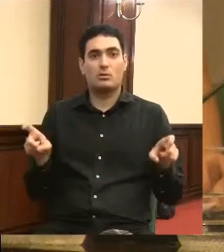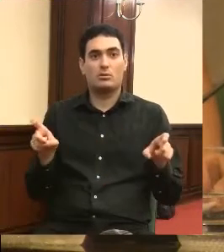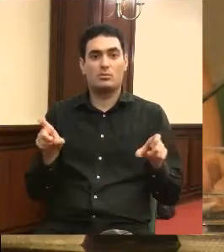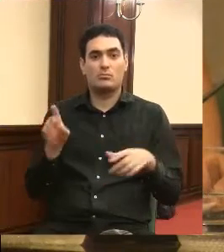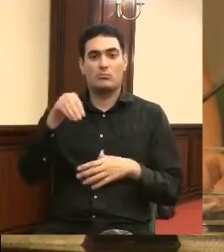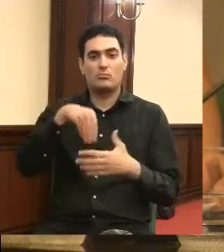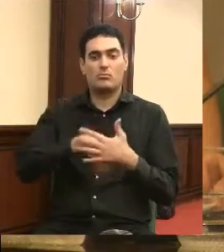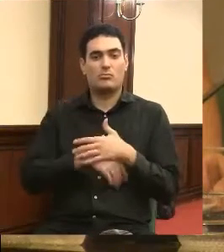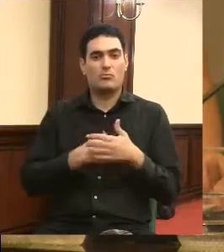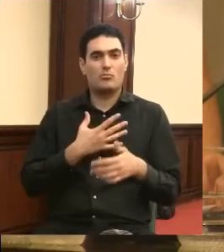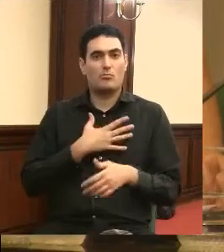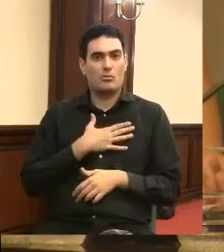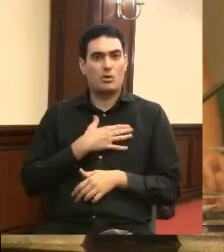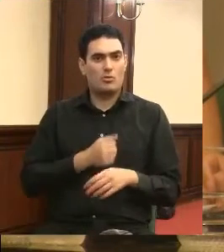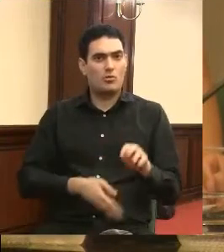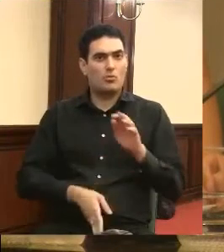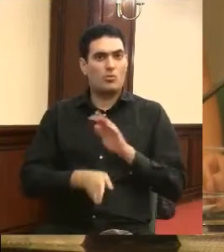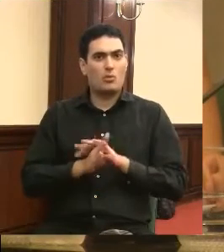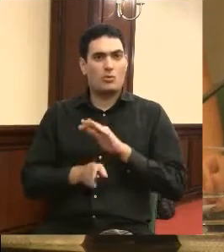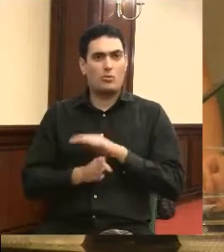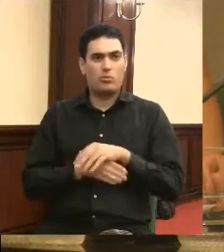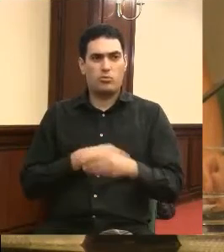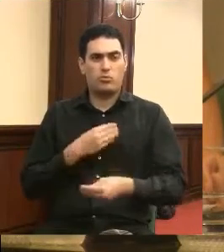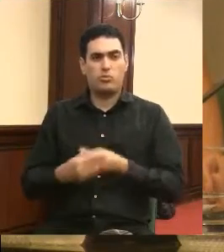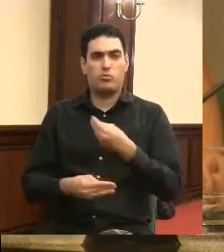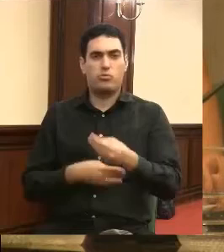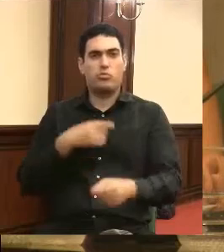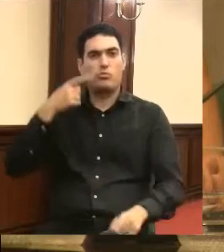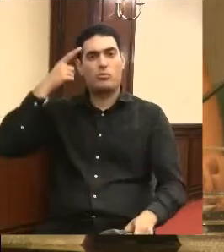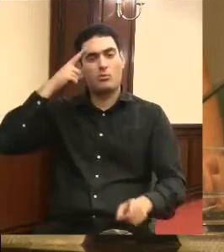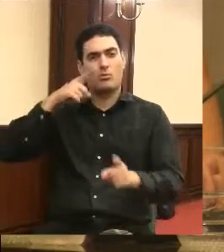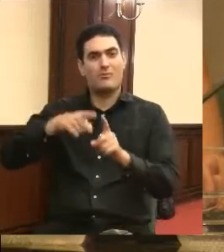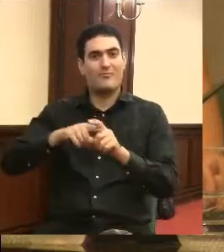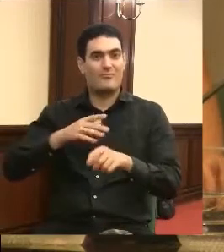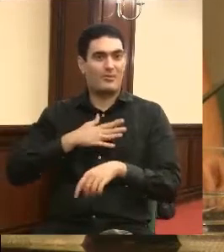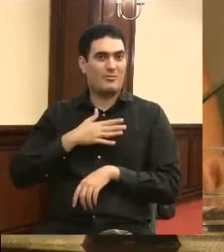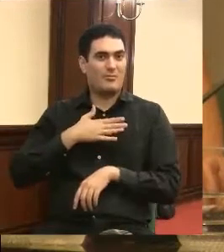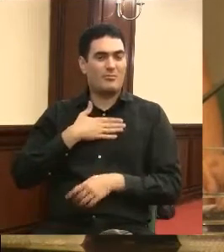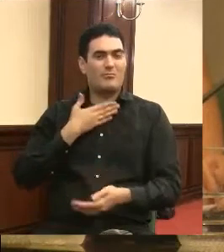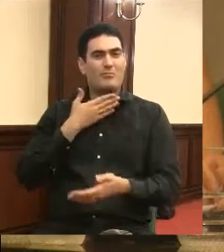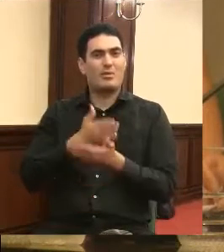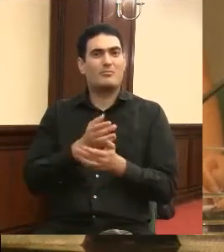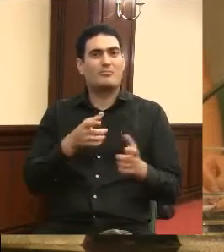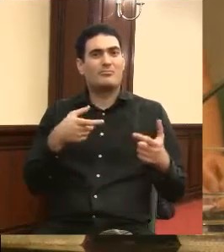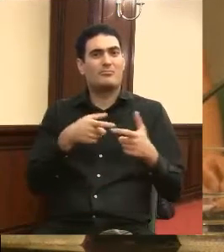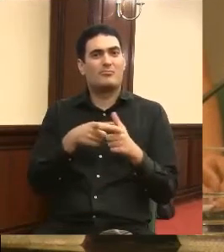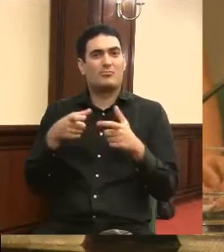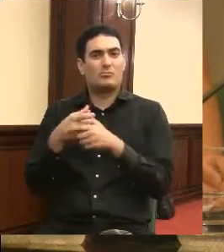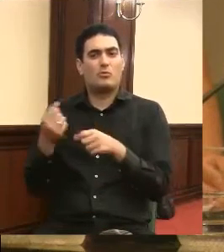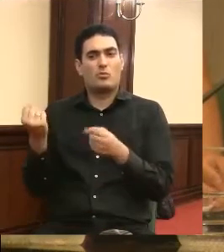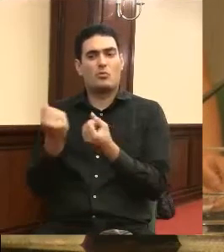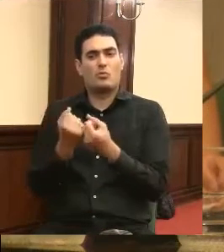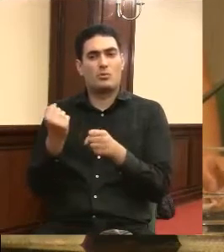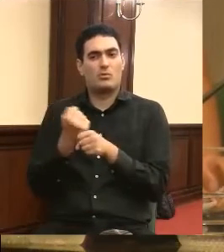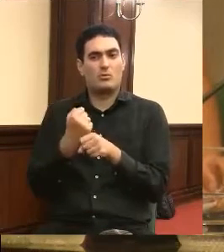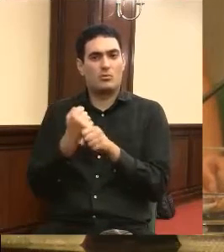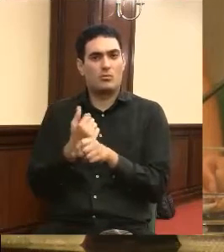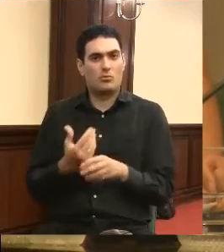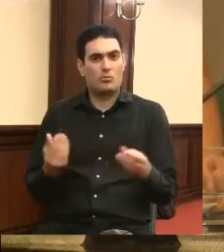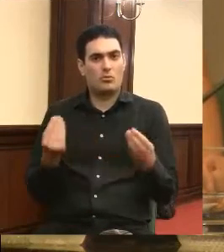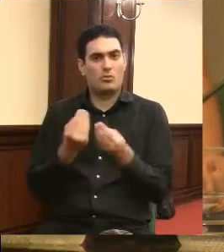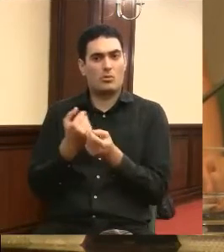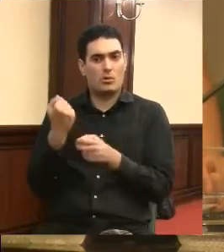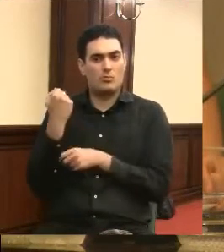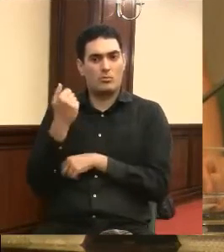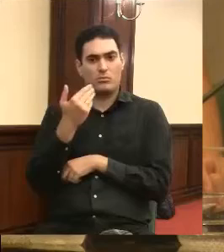de aquellas empresas ubicadas en el municipio, como siempre ha hecho y seguirá haciendo. A tal fin y a título propio, pedirá reunirse